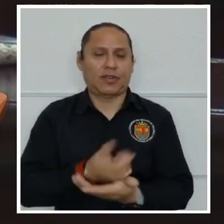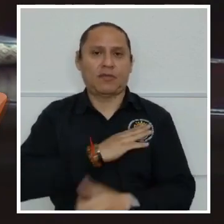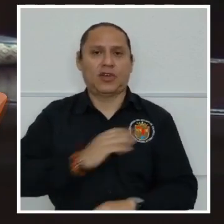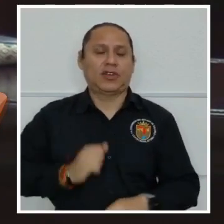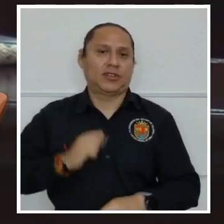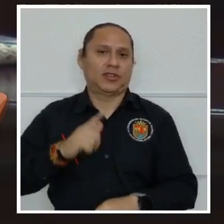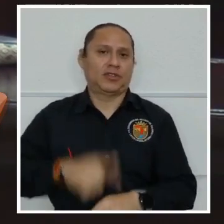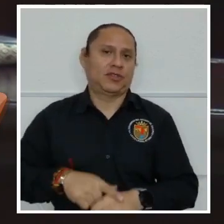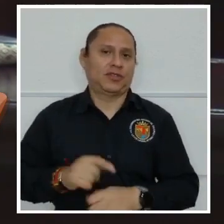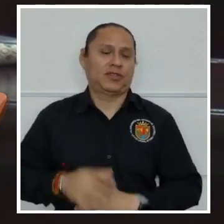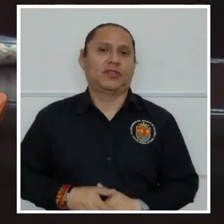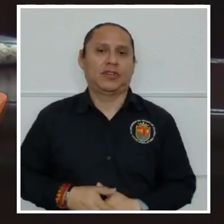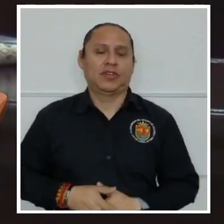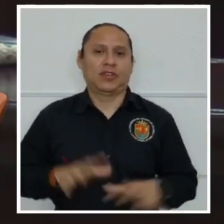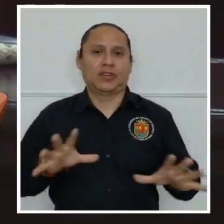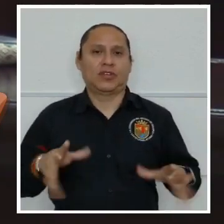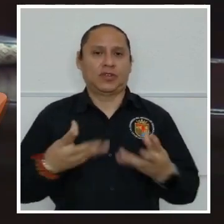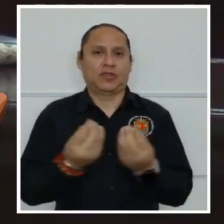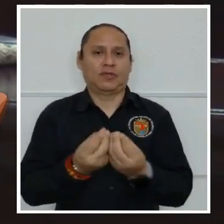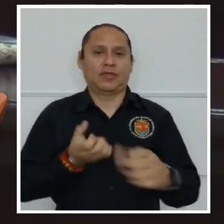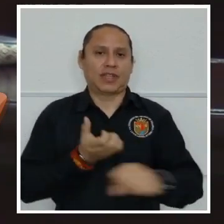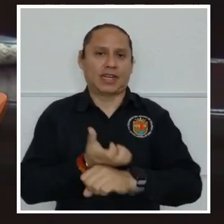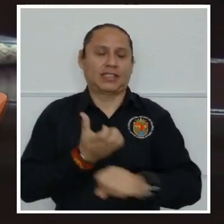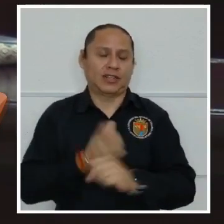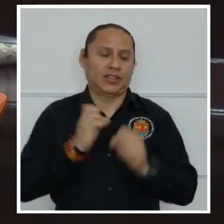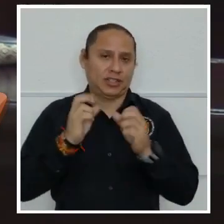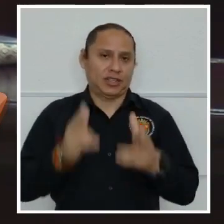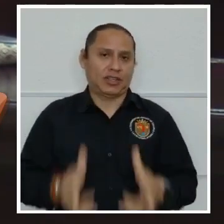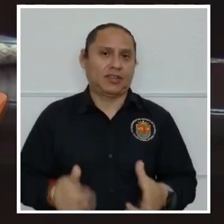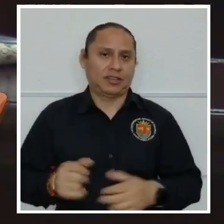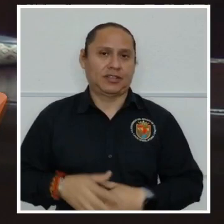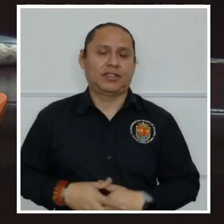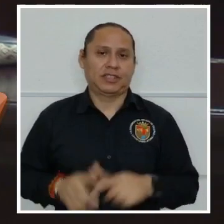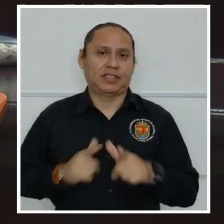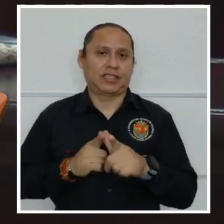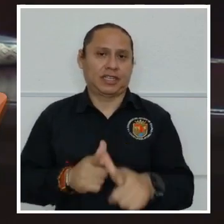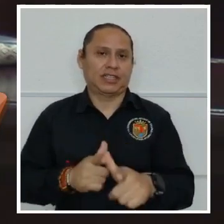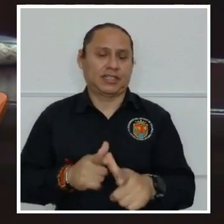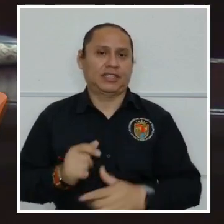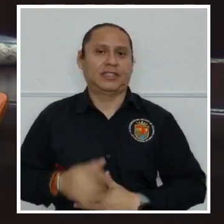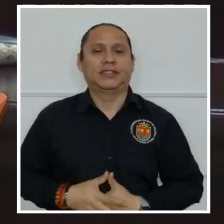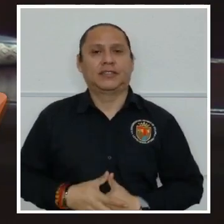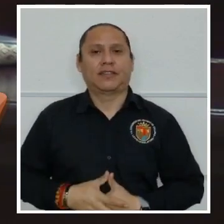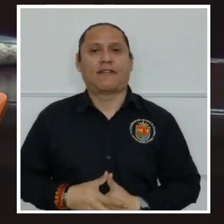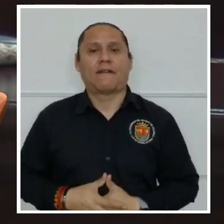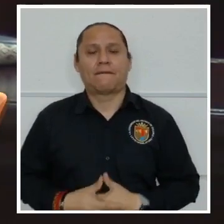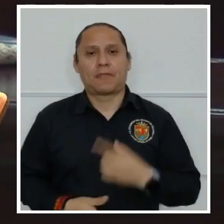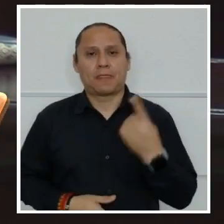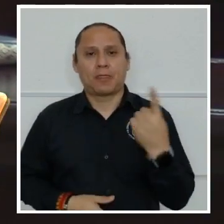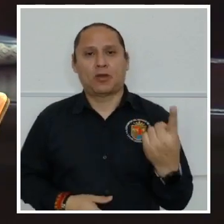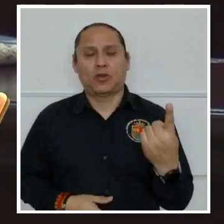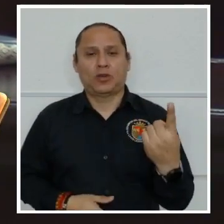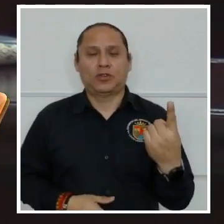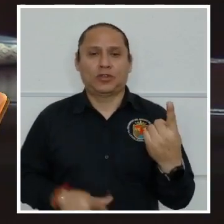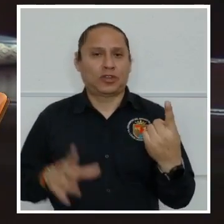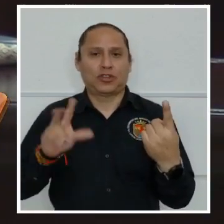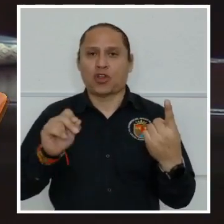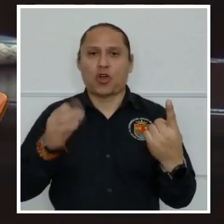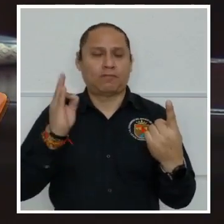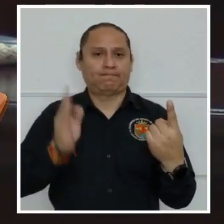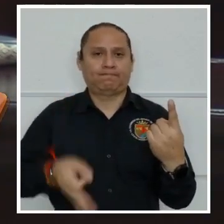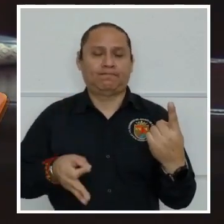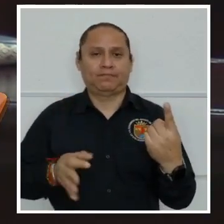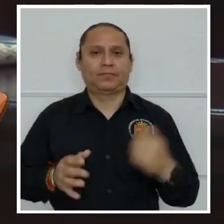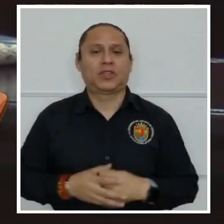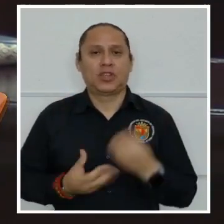los ayuntamientos que integran el estado de Chiapas, lo siguiente. Punto 1. No se